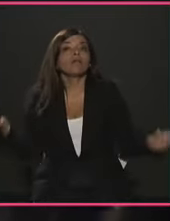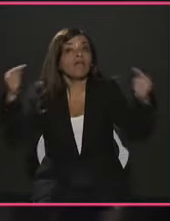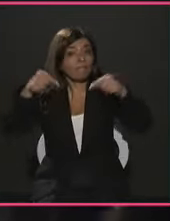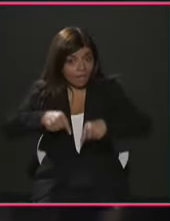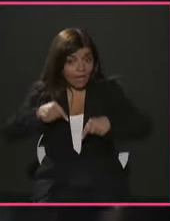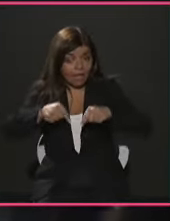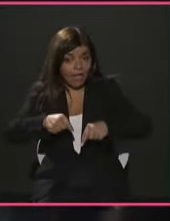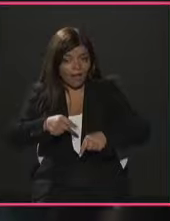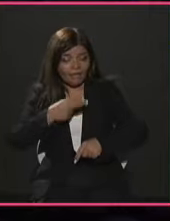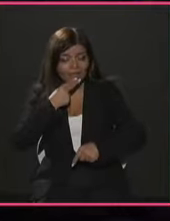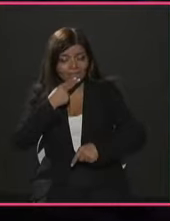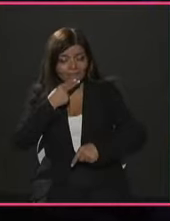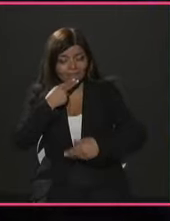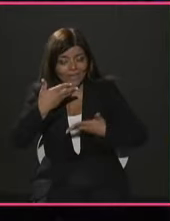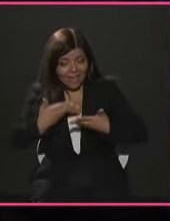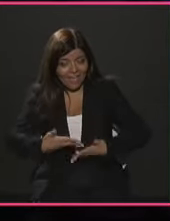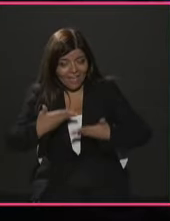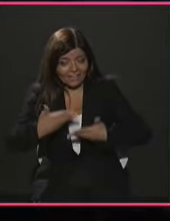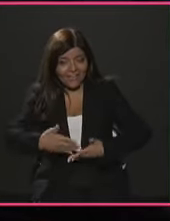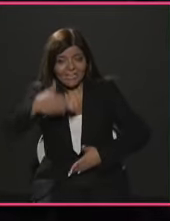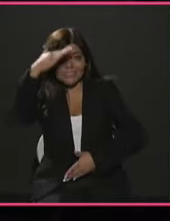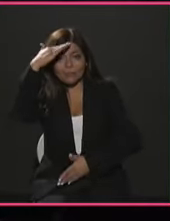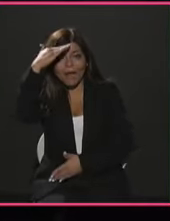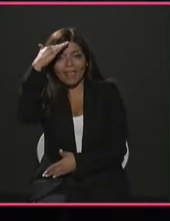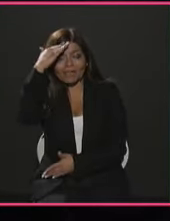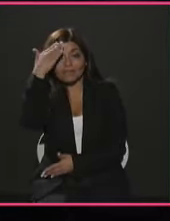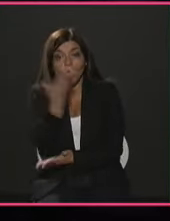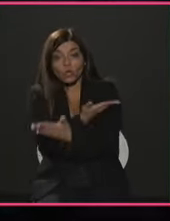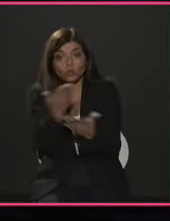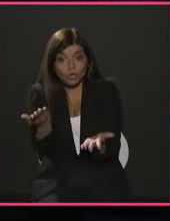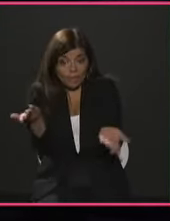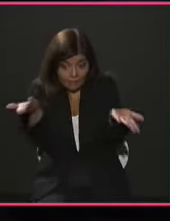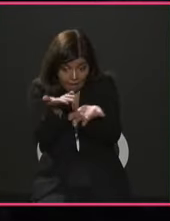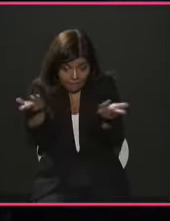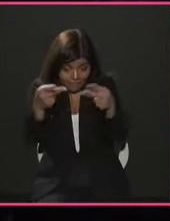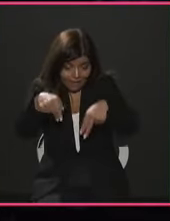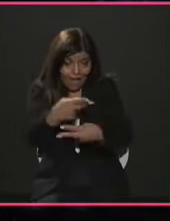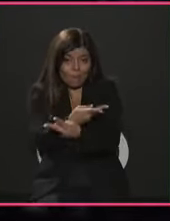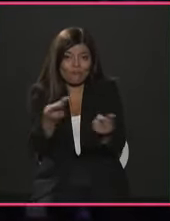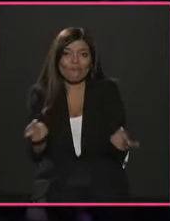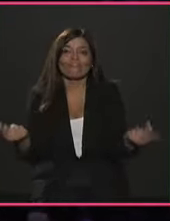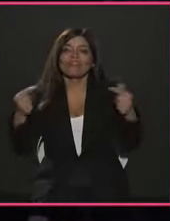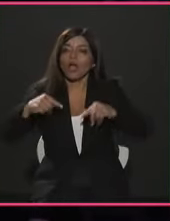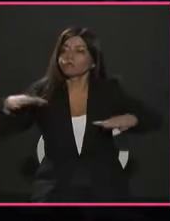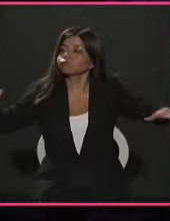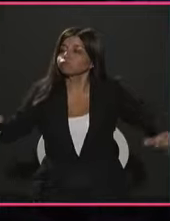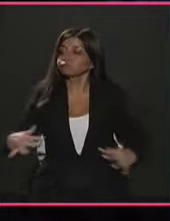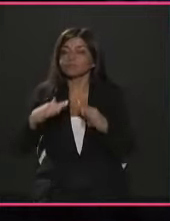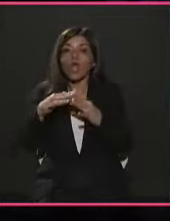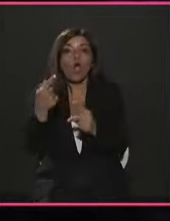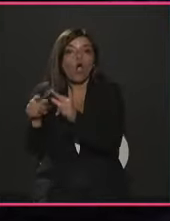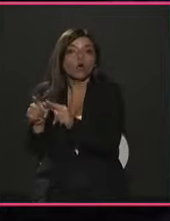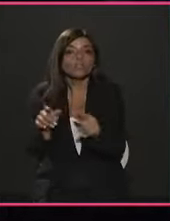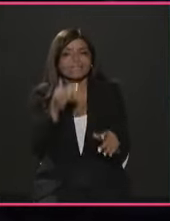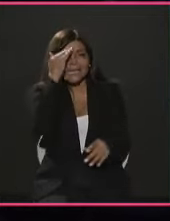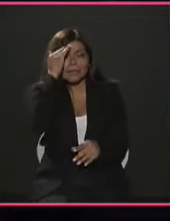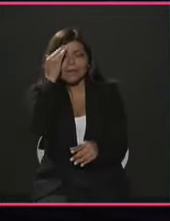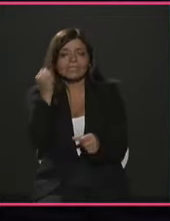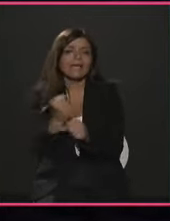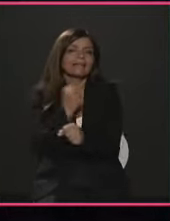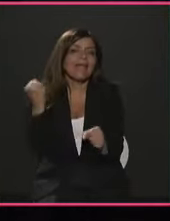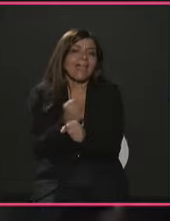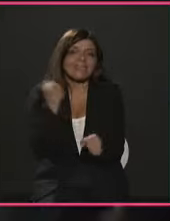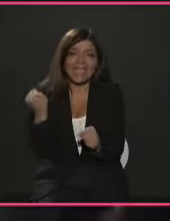también a vivir no solo esta experiencia que ustedes están viviendo en el público sino también una serie de otras experiencias como